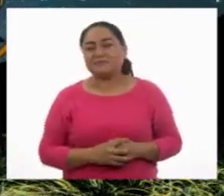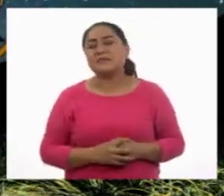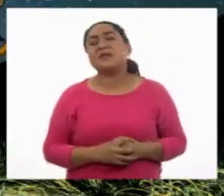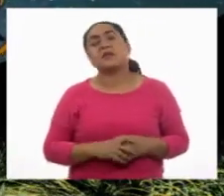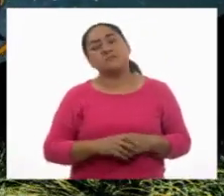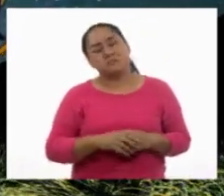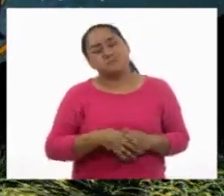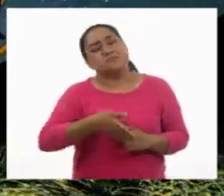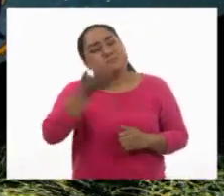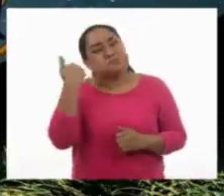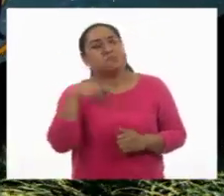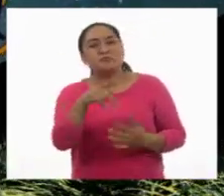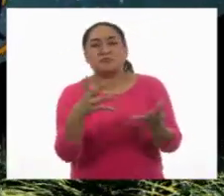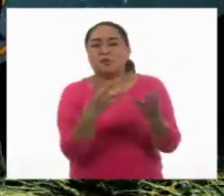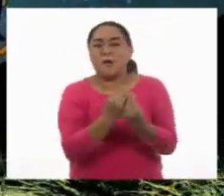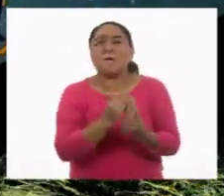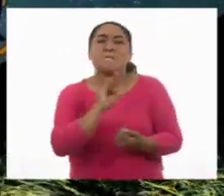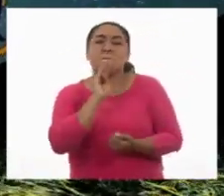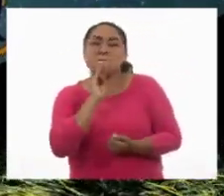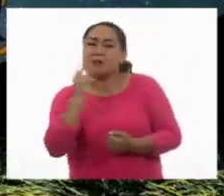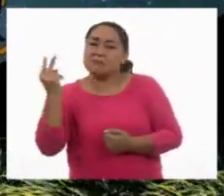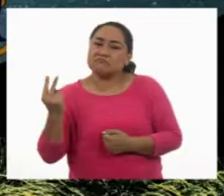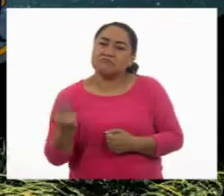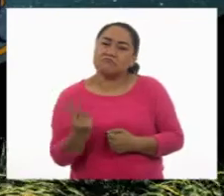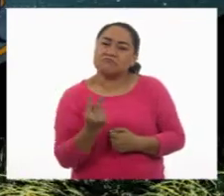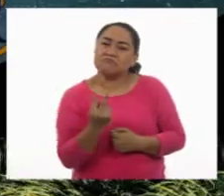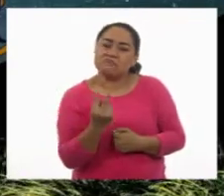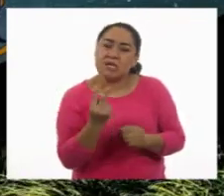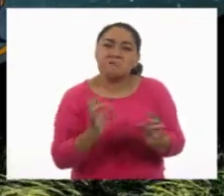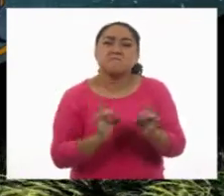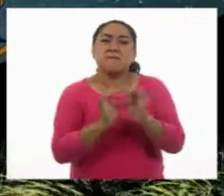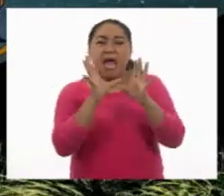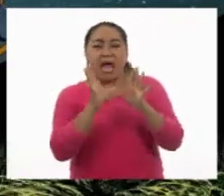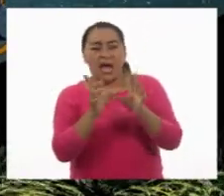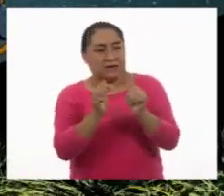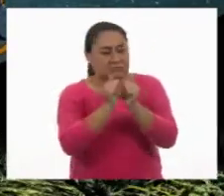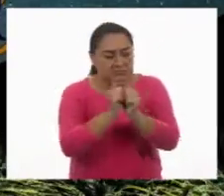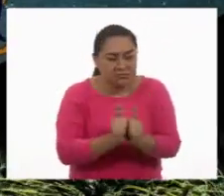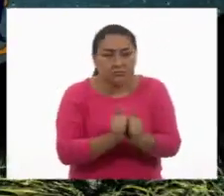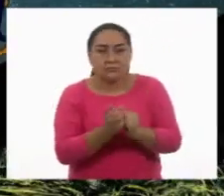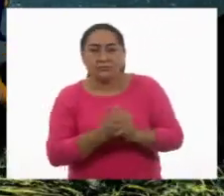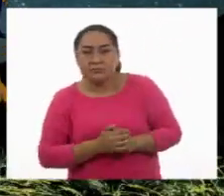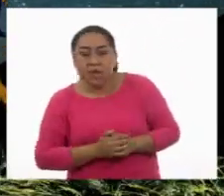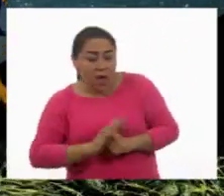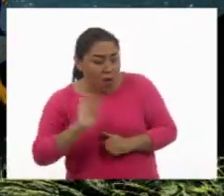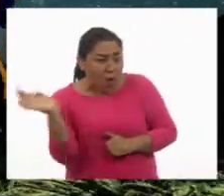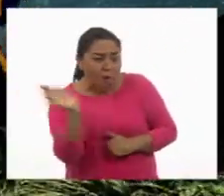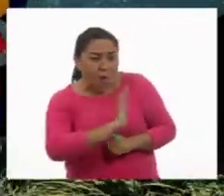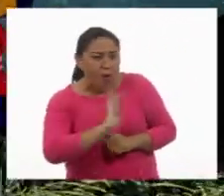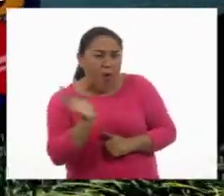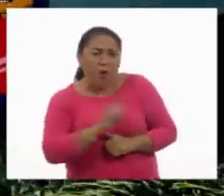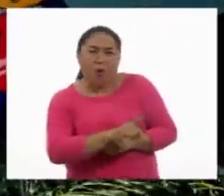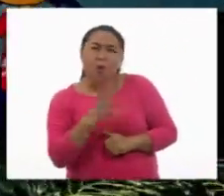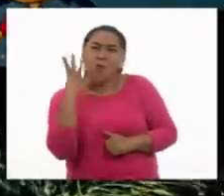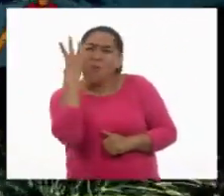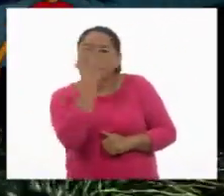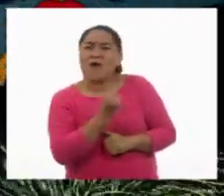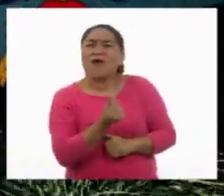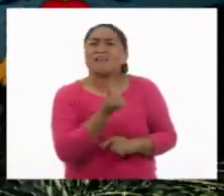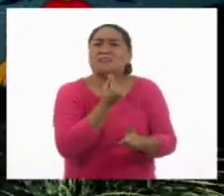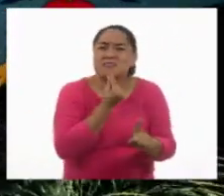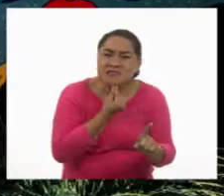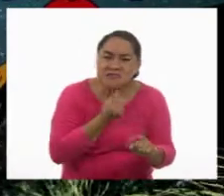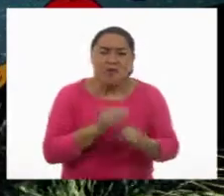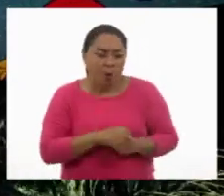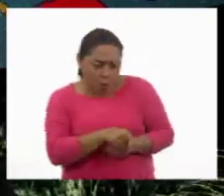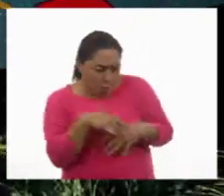mientras paseabas con tu mamá por la calle, te detuvieron para decirte: ¡Ay, qué bonito niño!